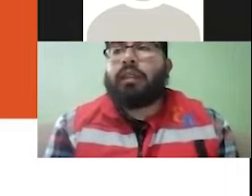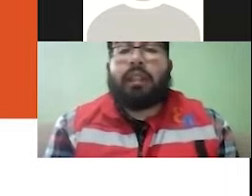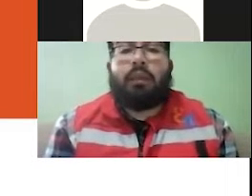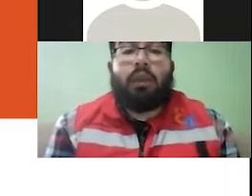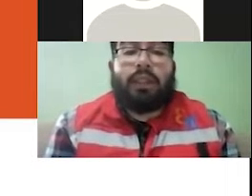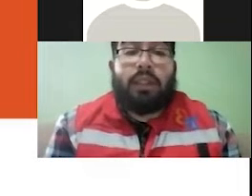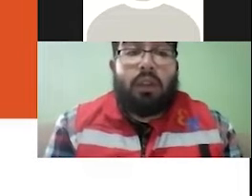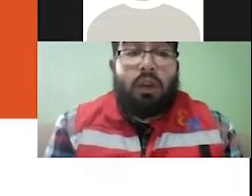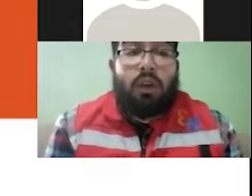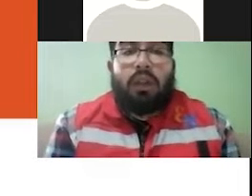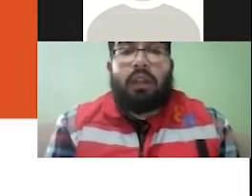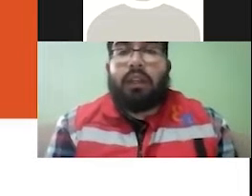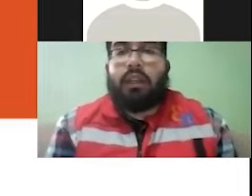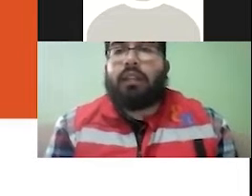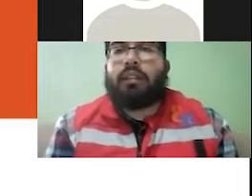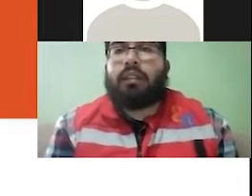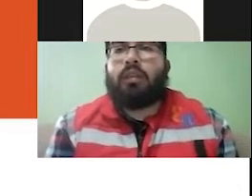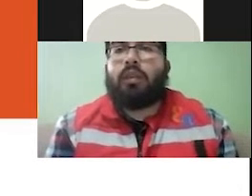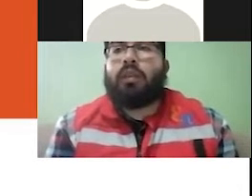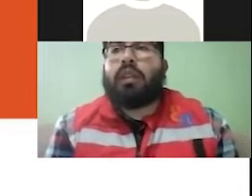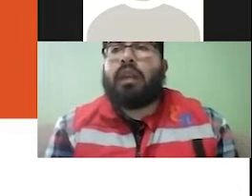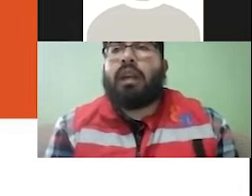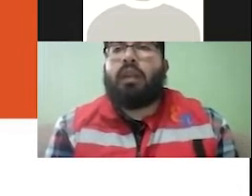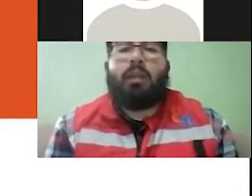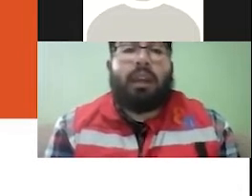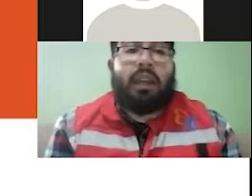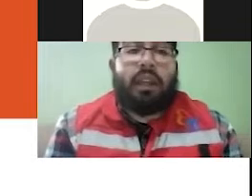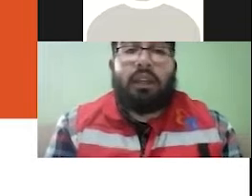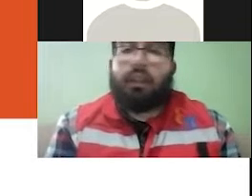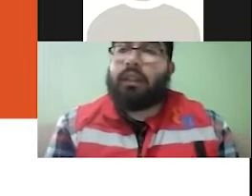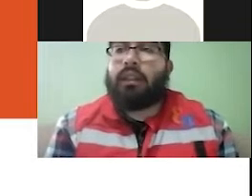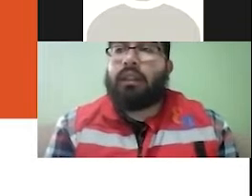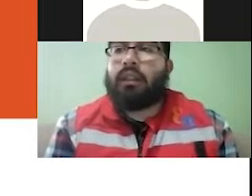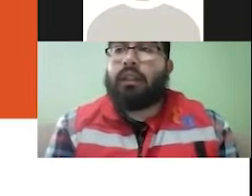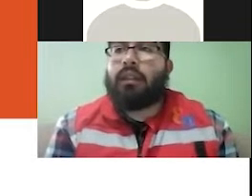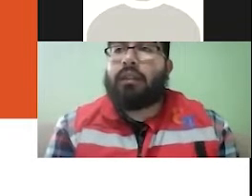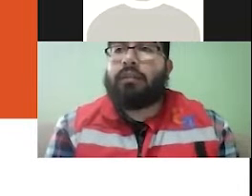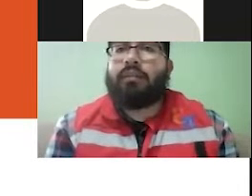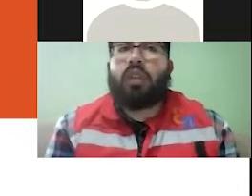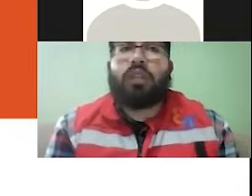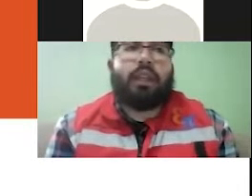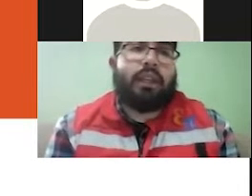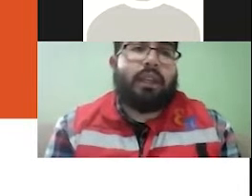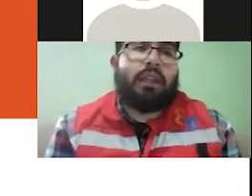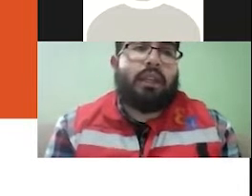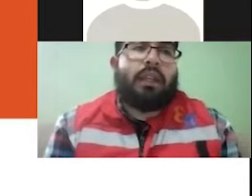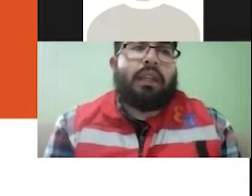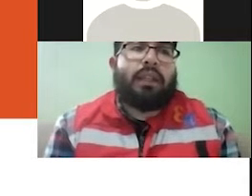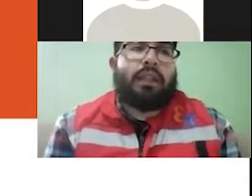se activó algún extintor, que se tuvo que utilizar alguna manguera, no sé,